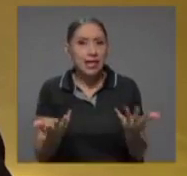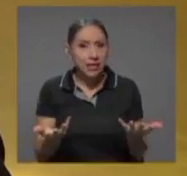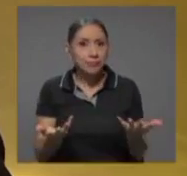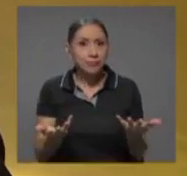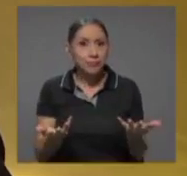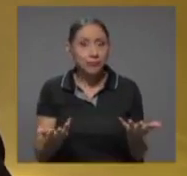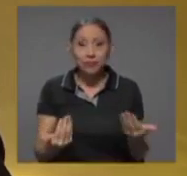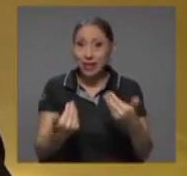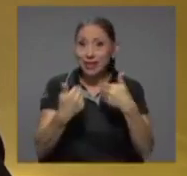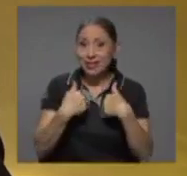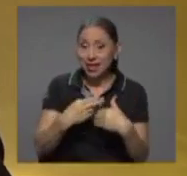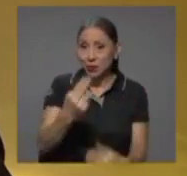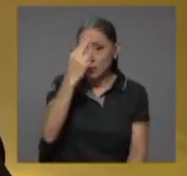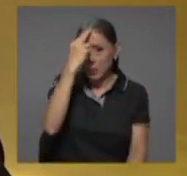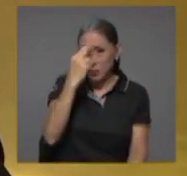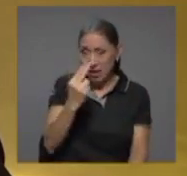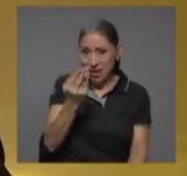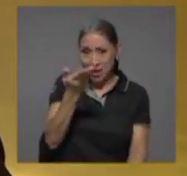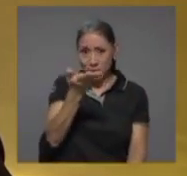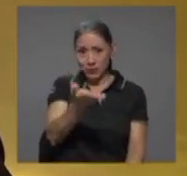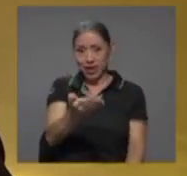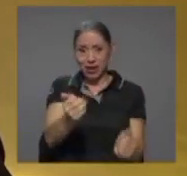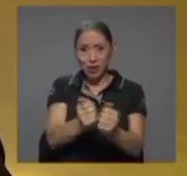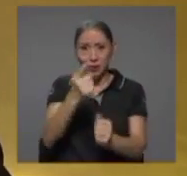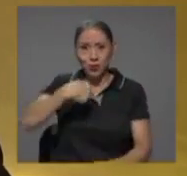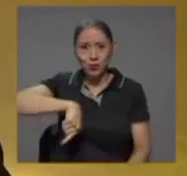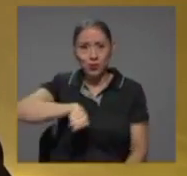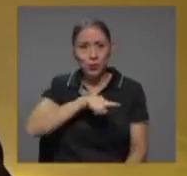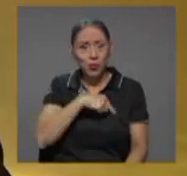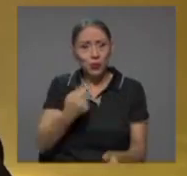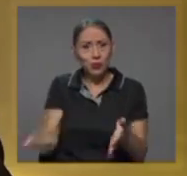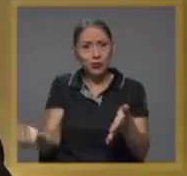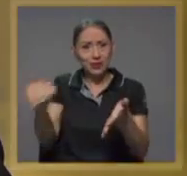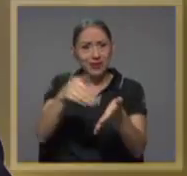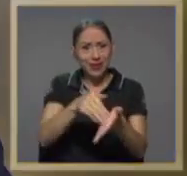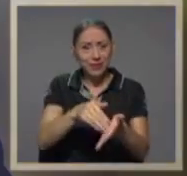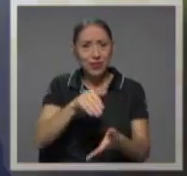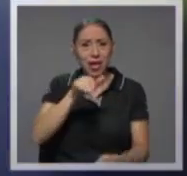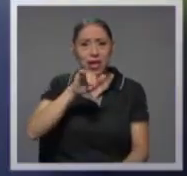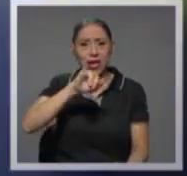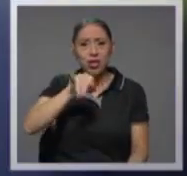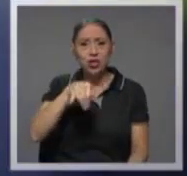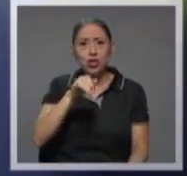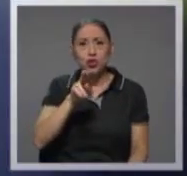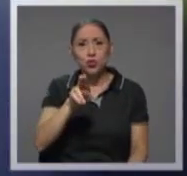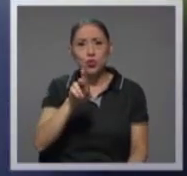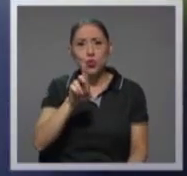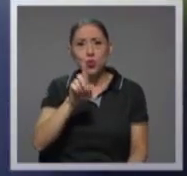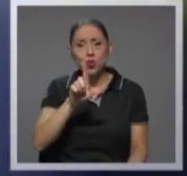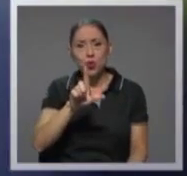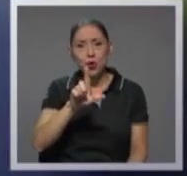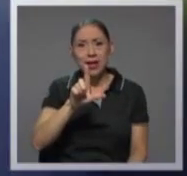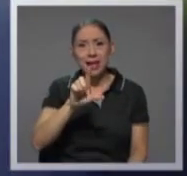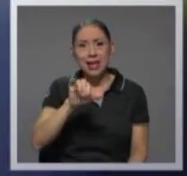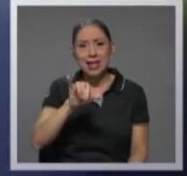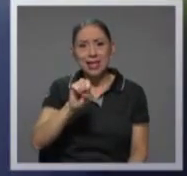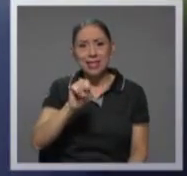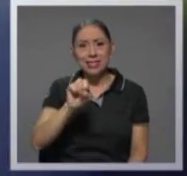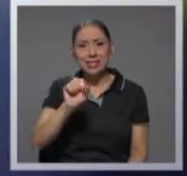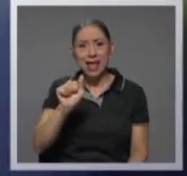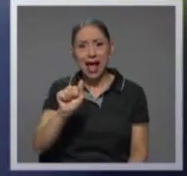Tengo el privilegio de tener con nosotros una vez más a Yulisa Sáenz, una de